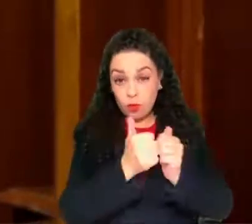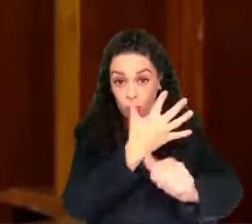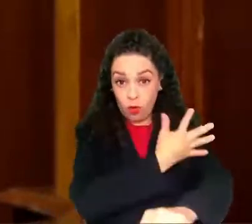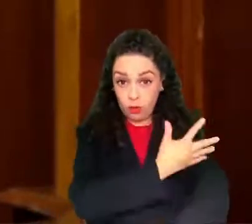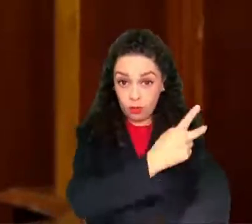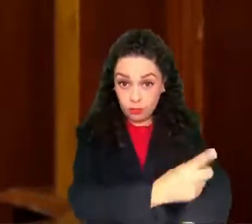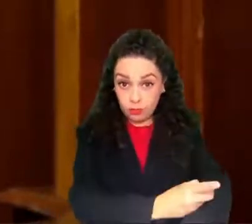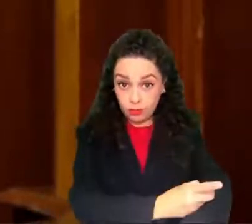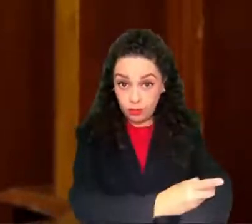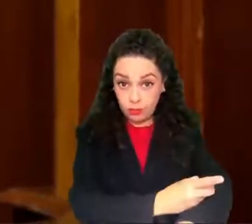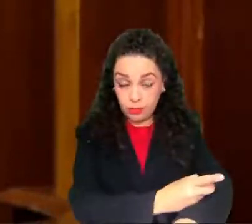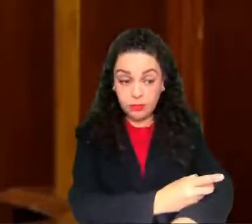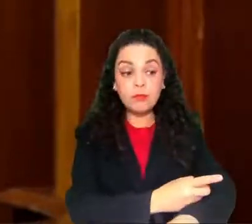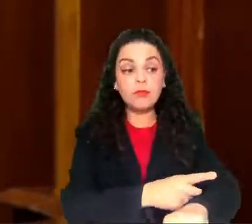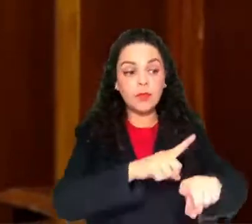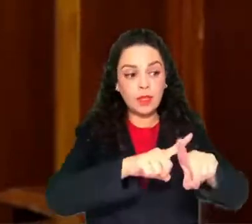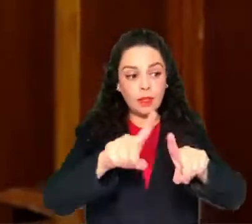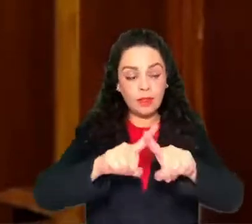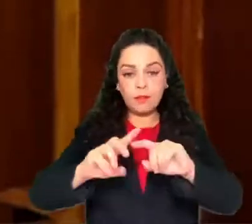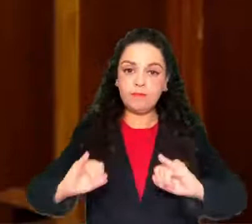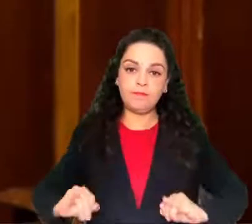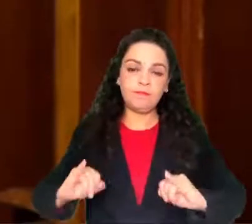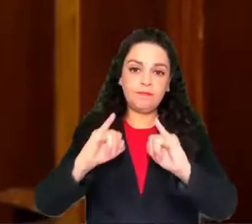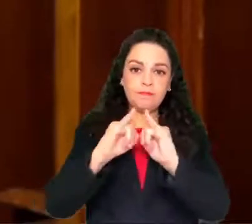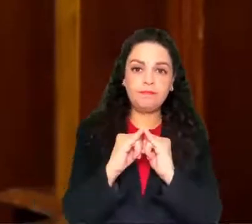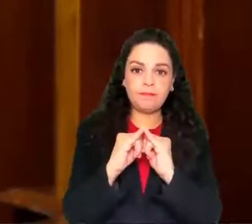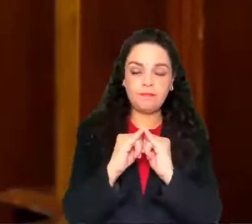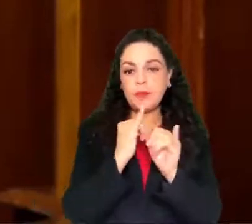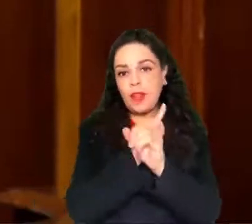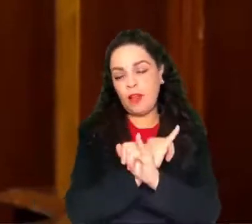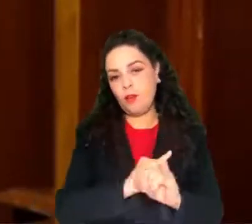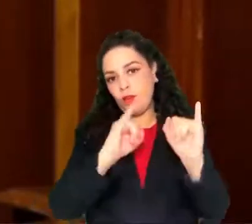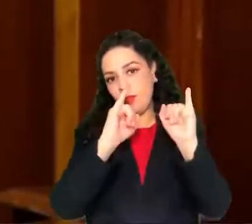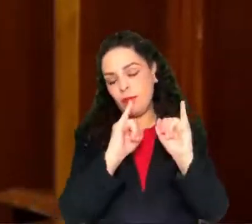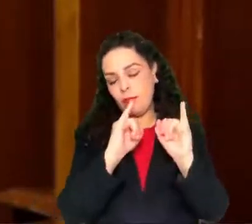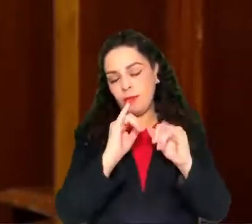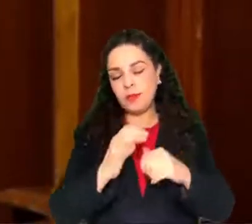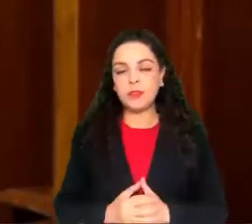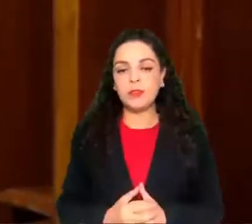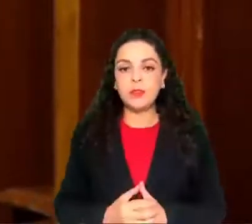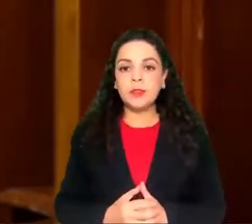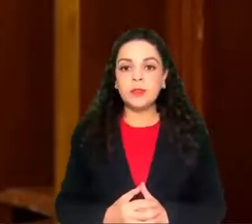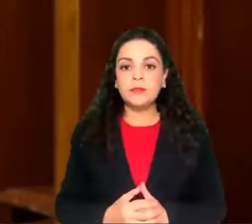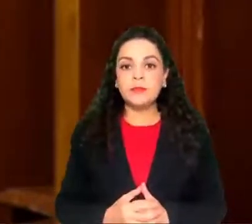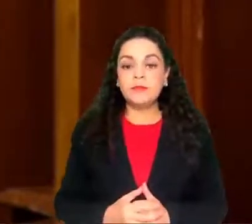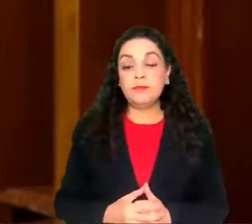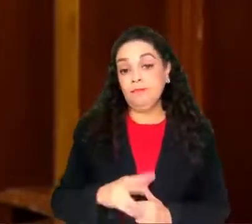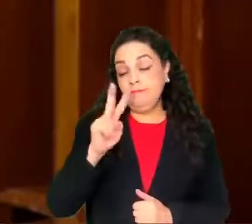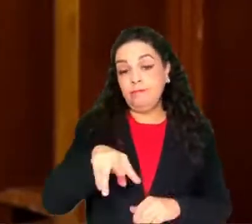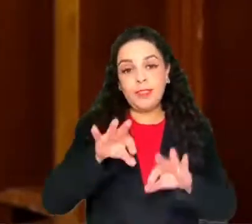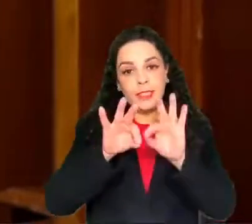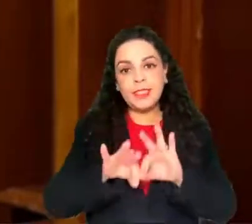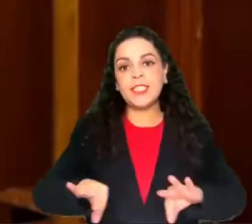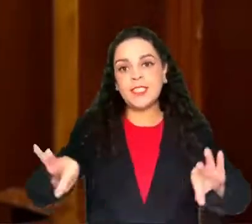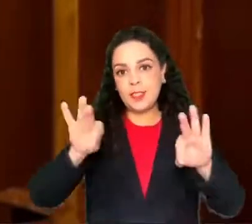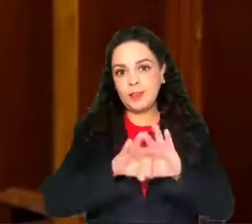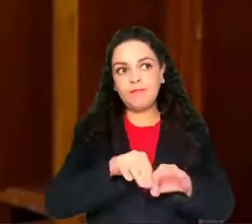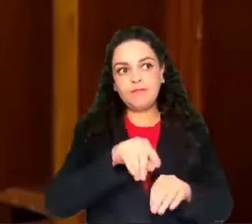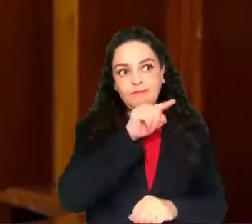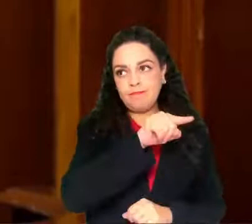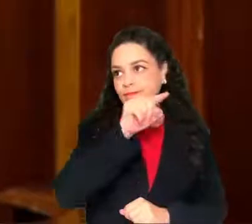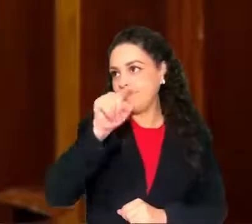organismos constitucionales autónomos se trata de una figura muy importante en todas las instituciones públicas del estado